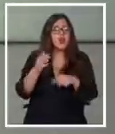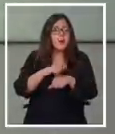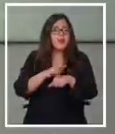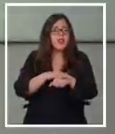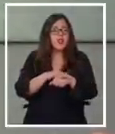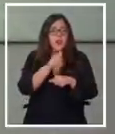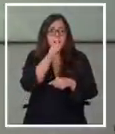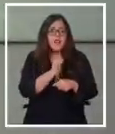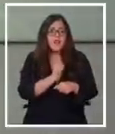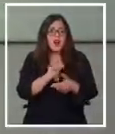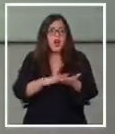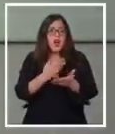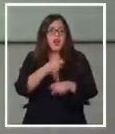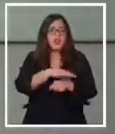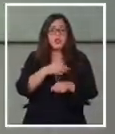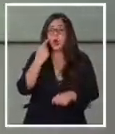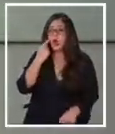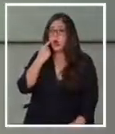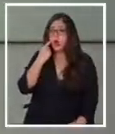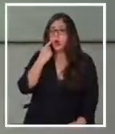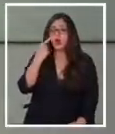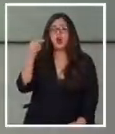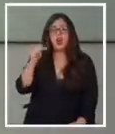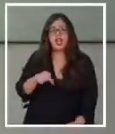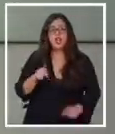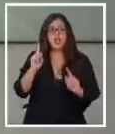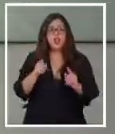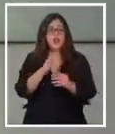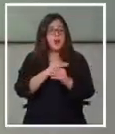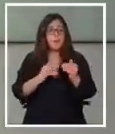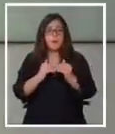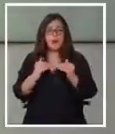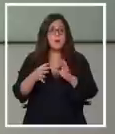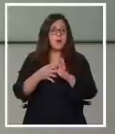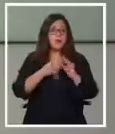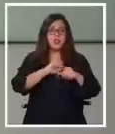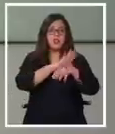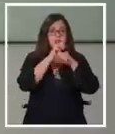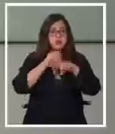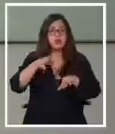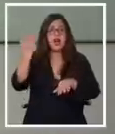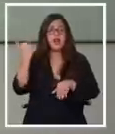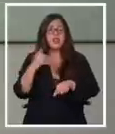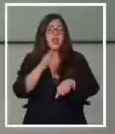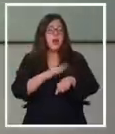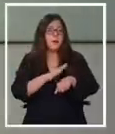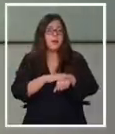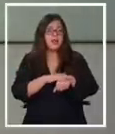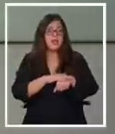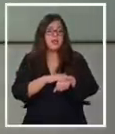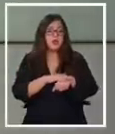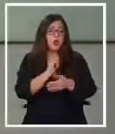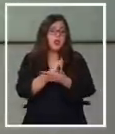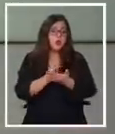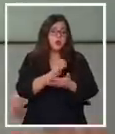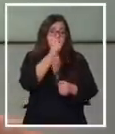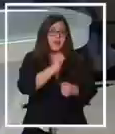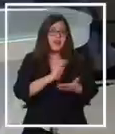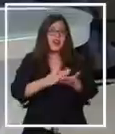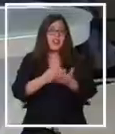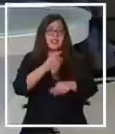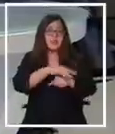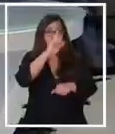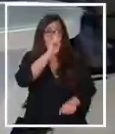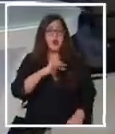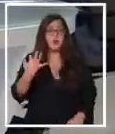no tienen desde mi punto de vista todo esto tiene que ser cómo funciona la pandemia los prestadores privados de salud y díaz cumplen un rol importante también ya las